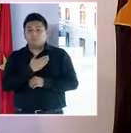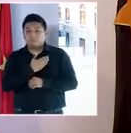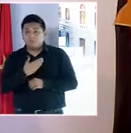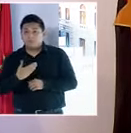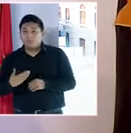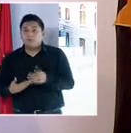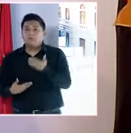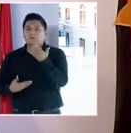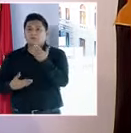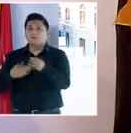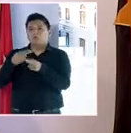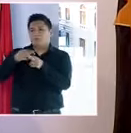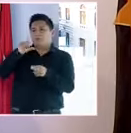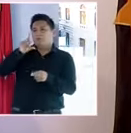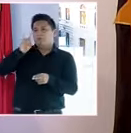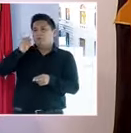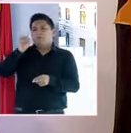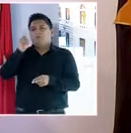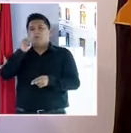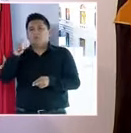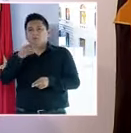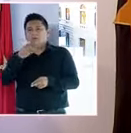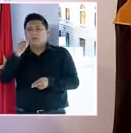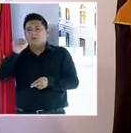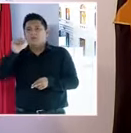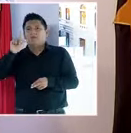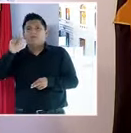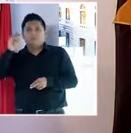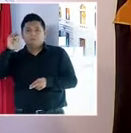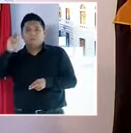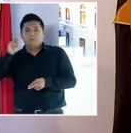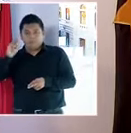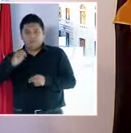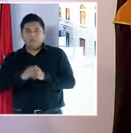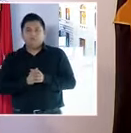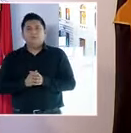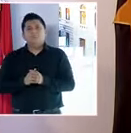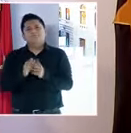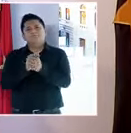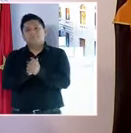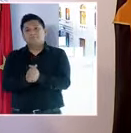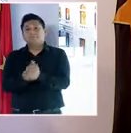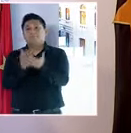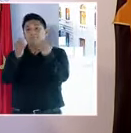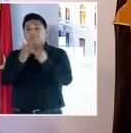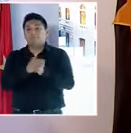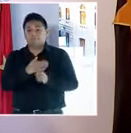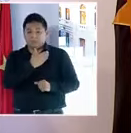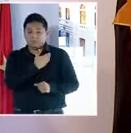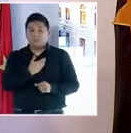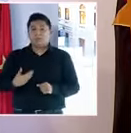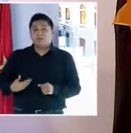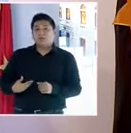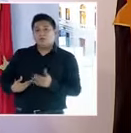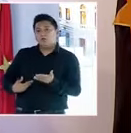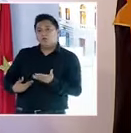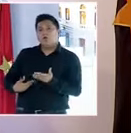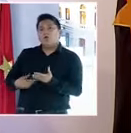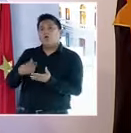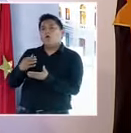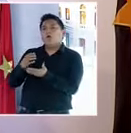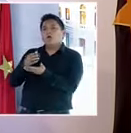a Luis Alfonso Mejía. Un saludo muy especial al presidente del Consejo Municipal y a